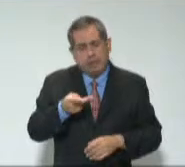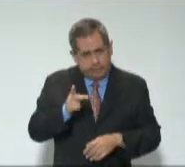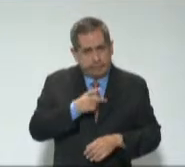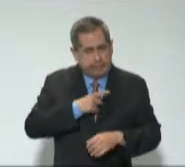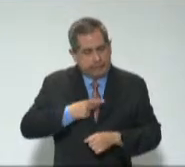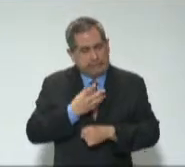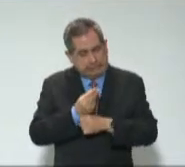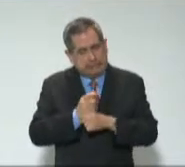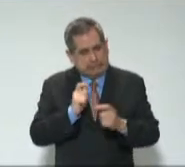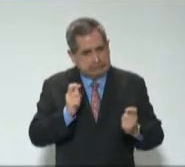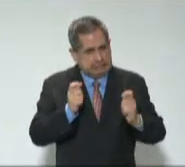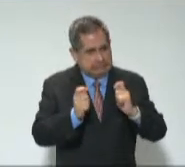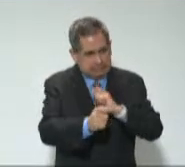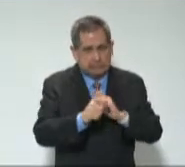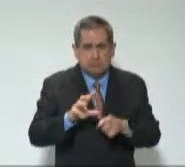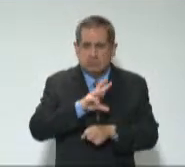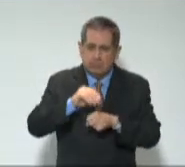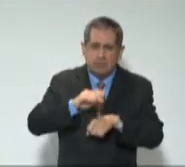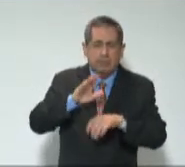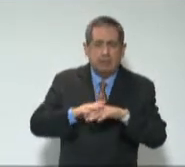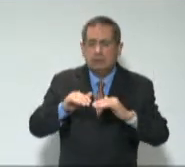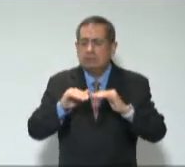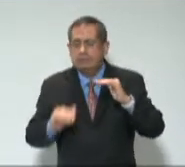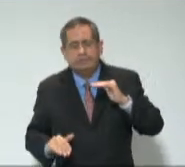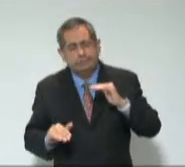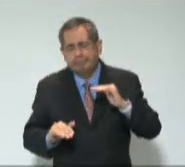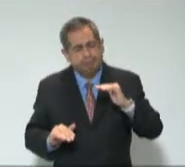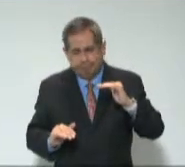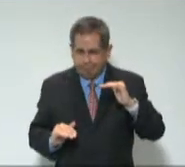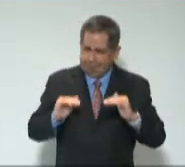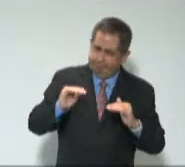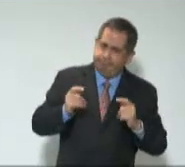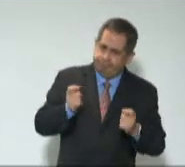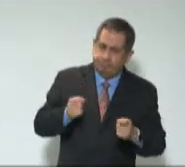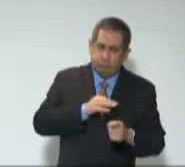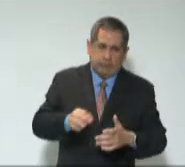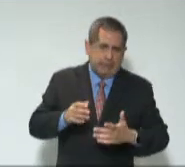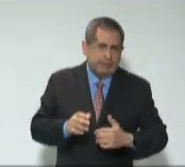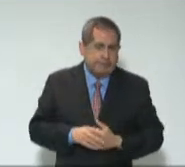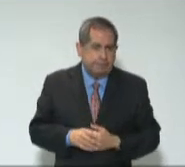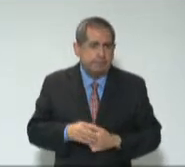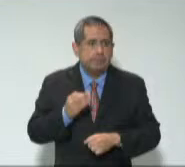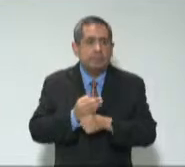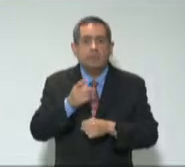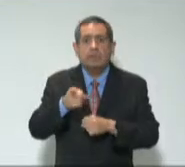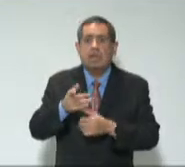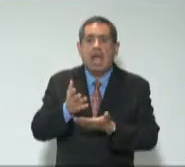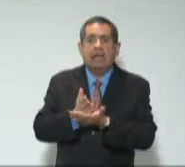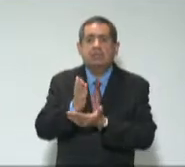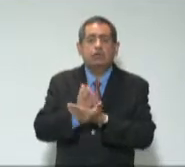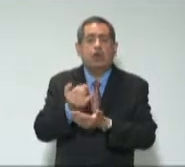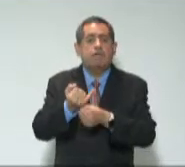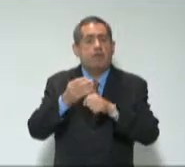adecuada profundizar las inequidades existentes y me estoy refiriendo particularmente al acceso a la información me estoy refiriendo